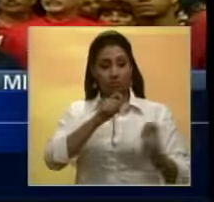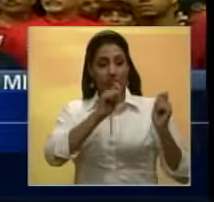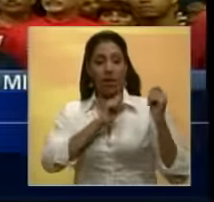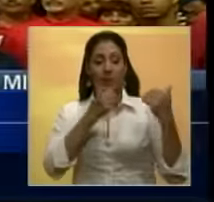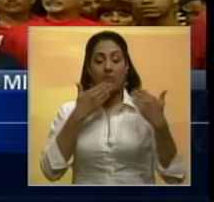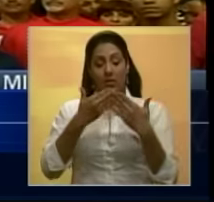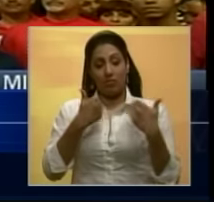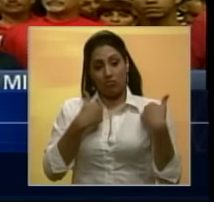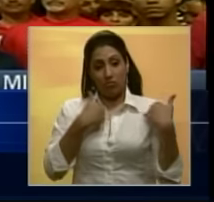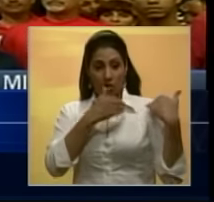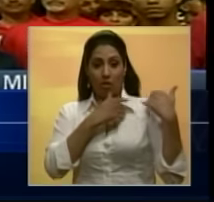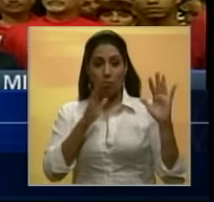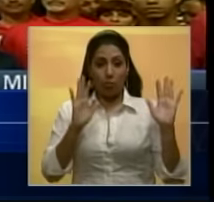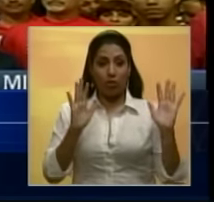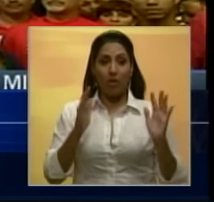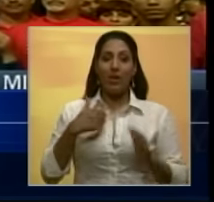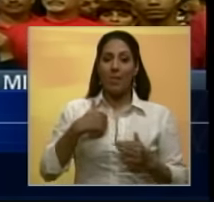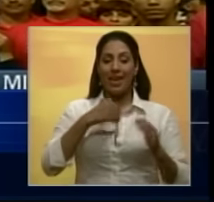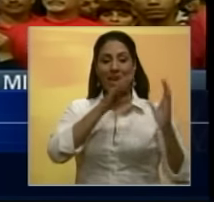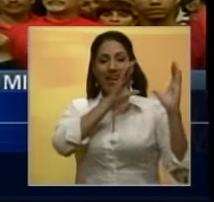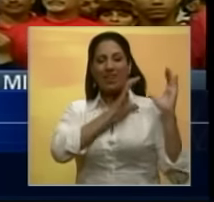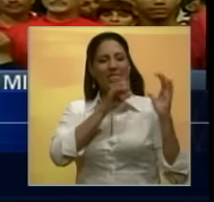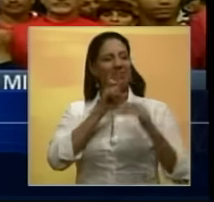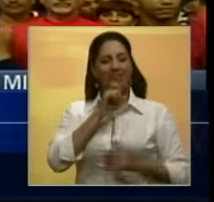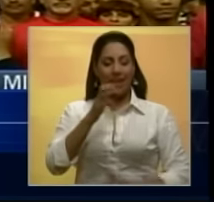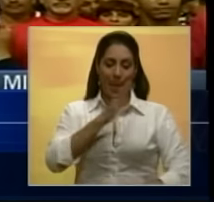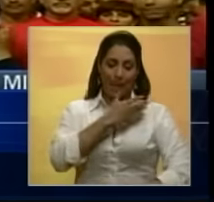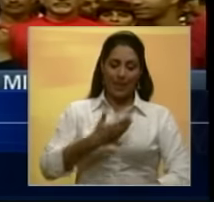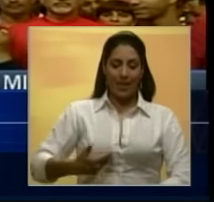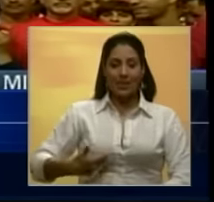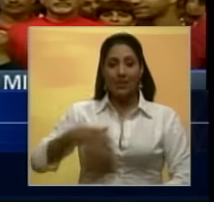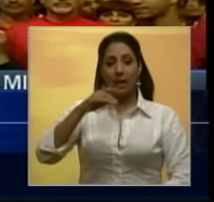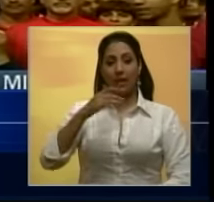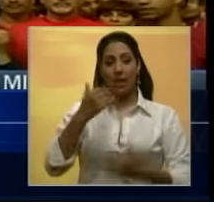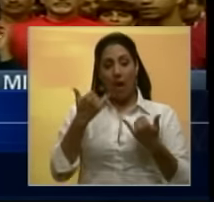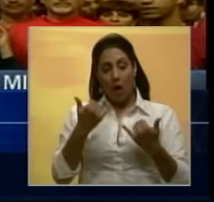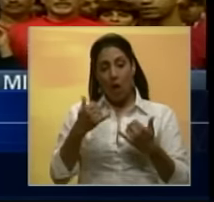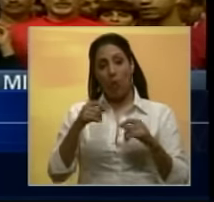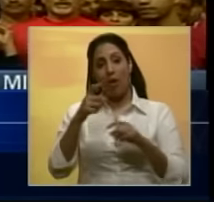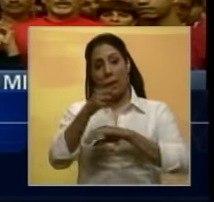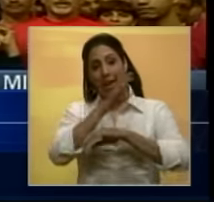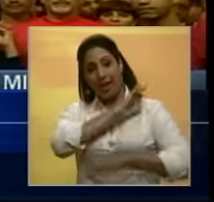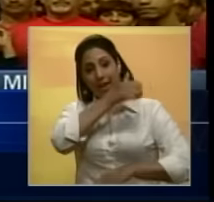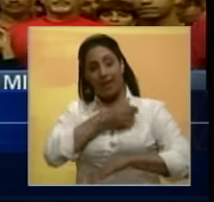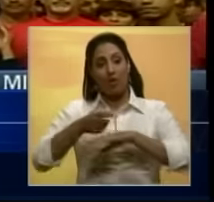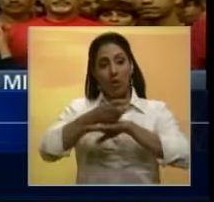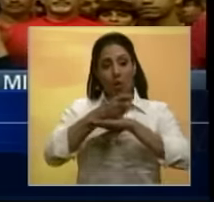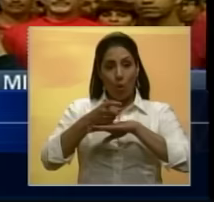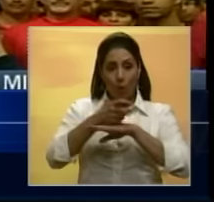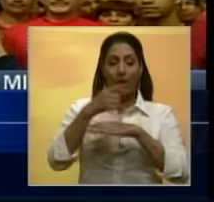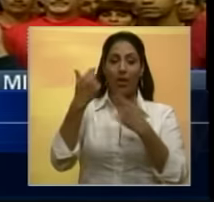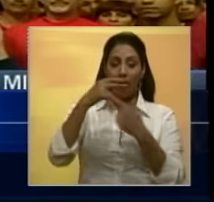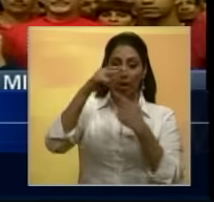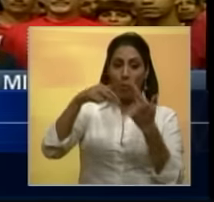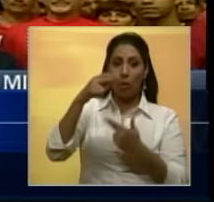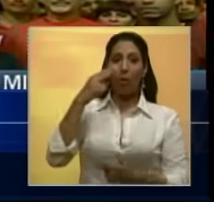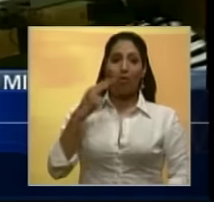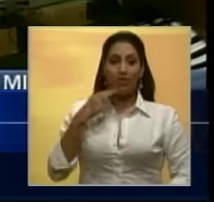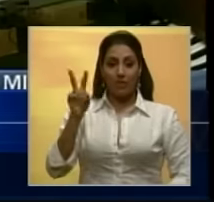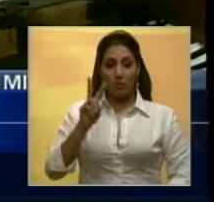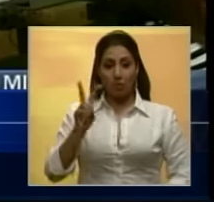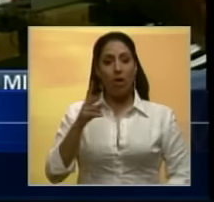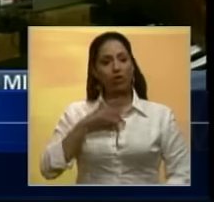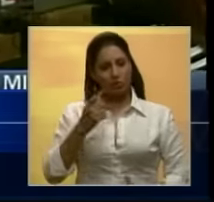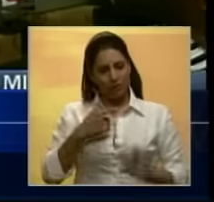atribuciones, en mi cargo como jefe de Estado, jefe de gobierno y presidente de la República Bolivariana de Venezuela,